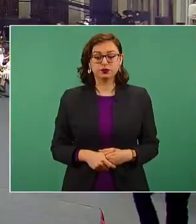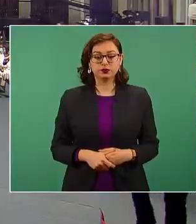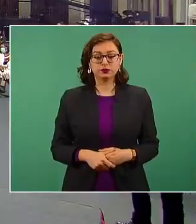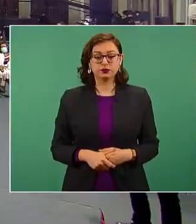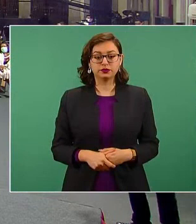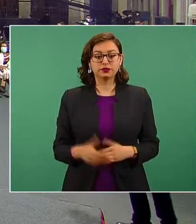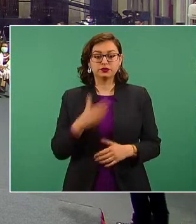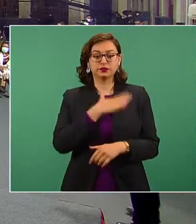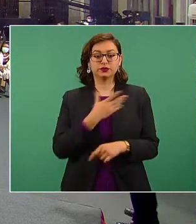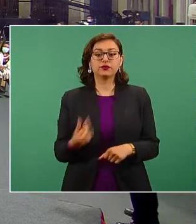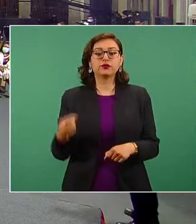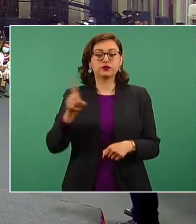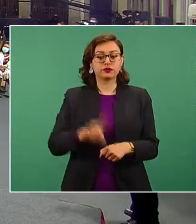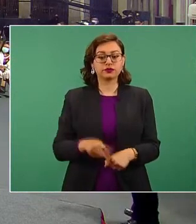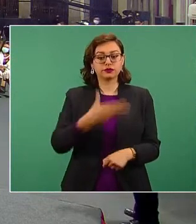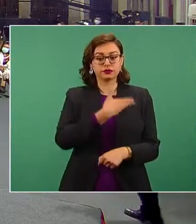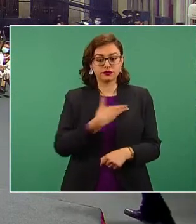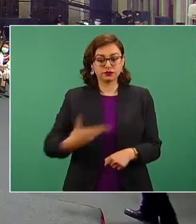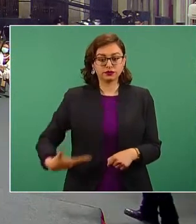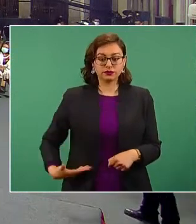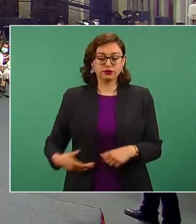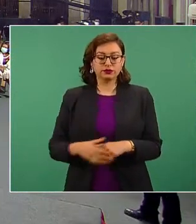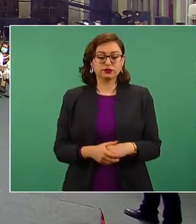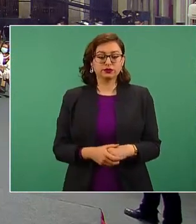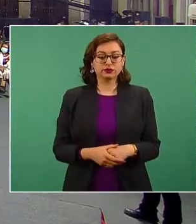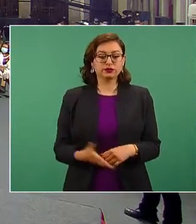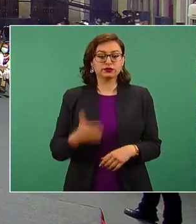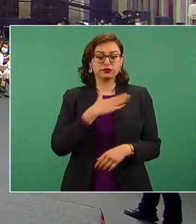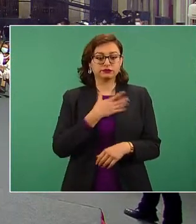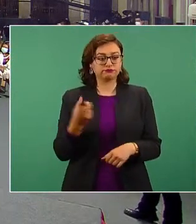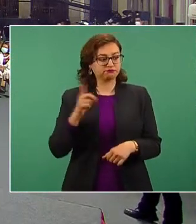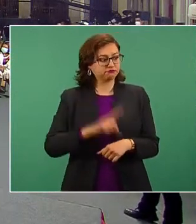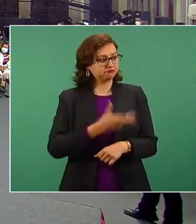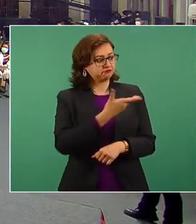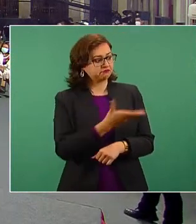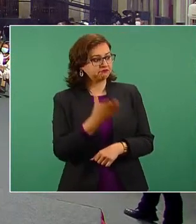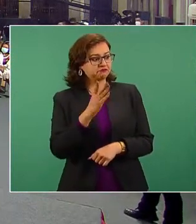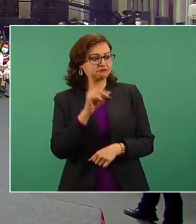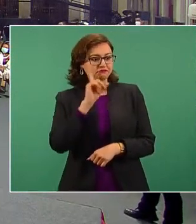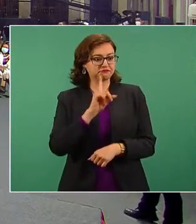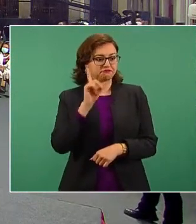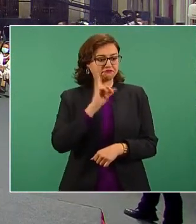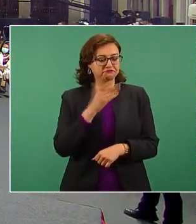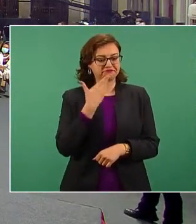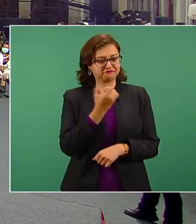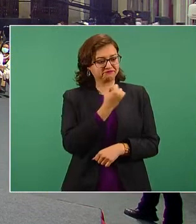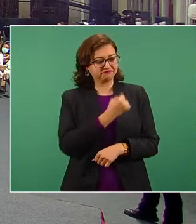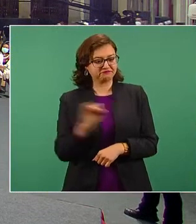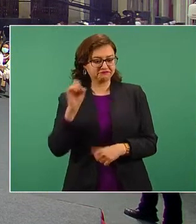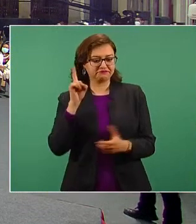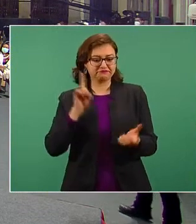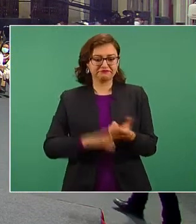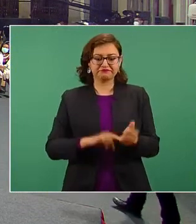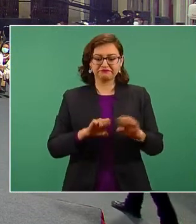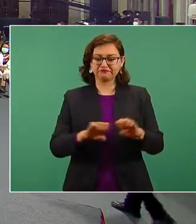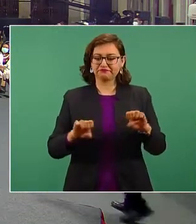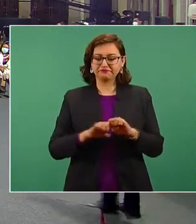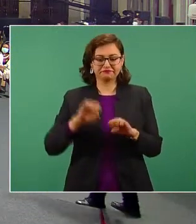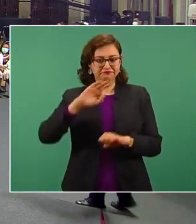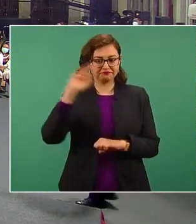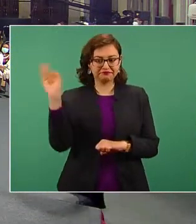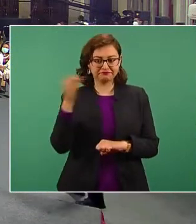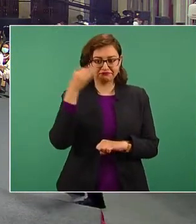Buenos días, señor presidente. Buenos días a las talentosas compañeras del equipo del Gobierno Federal en esta